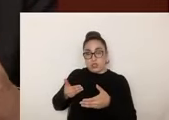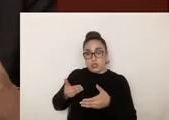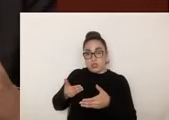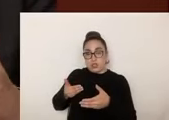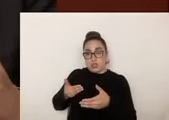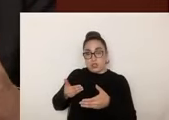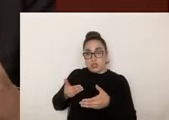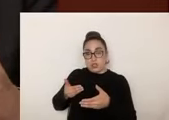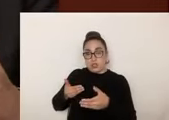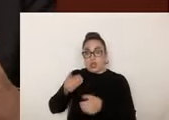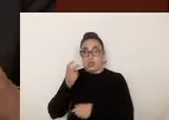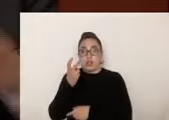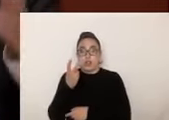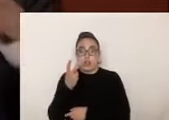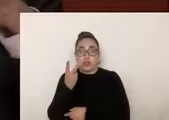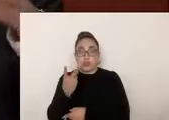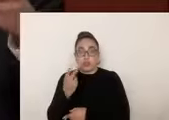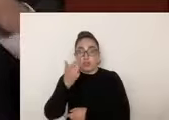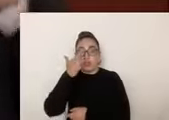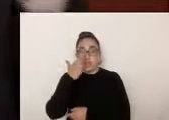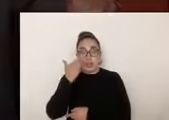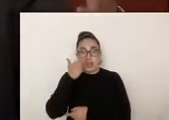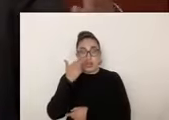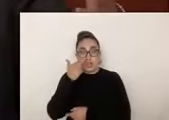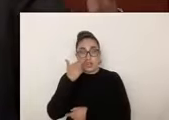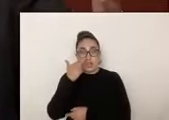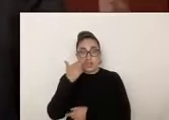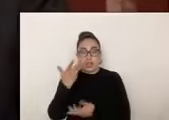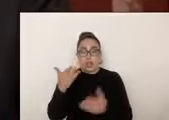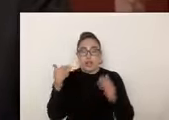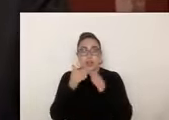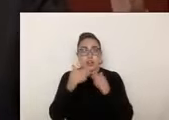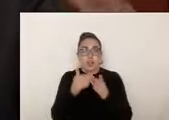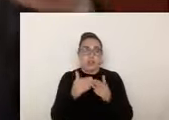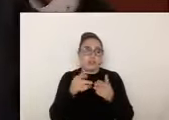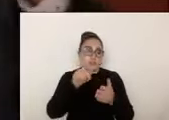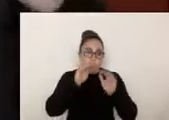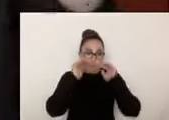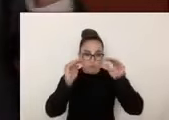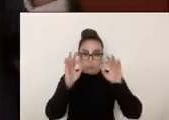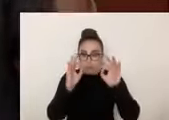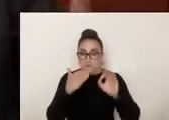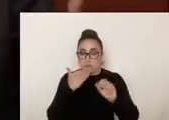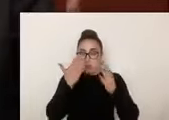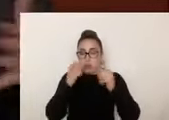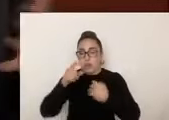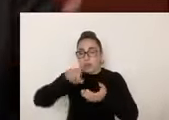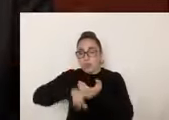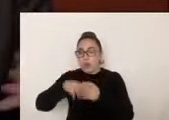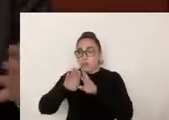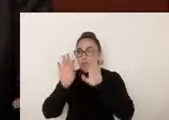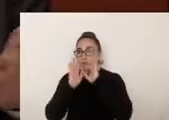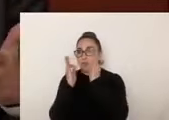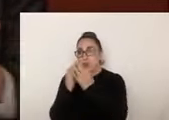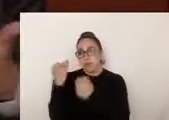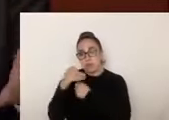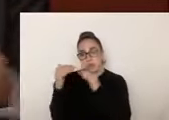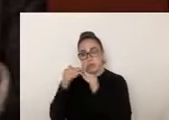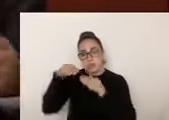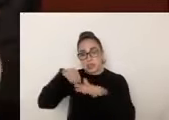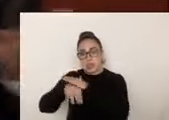atacado ratas. Es decir, se habían metido no era una casa lo que tenían ahí, evidentemente, pero bueno, en la pequeña estructura que tenían habían entrado unas ratas y